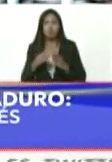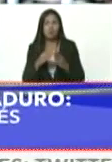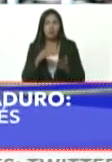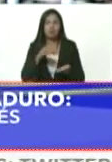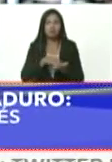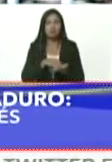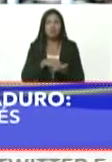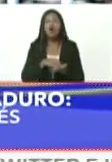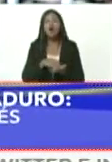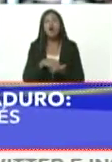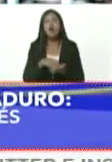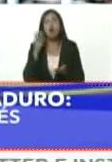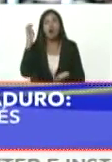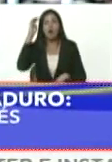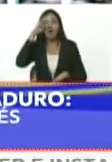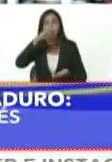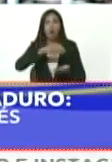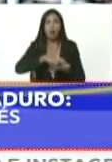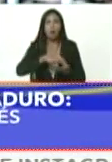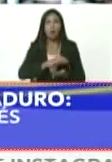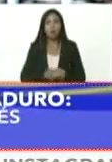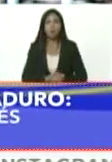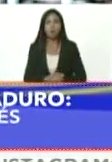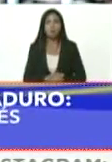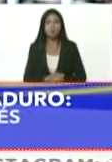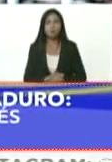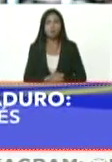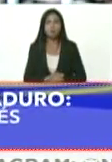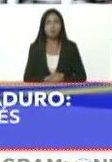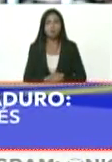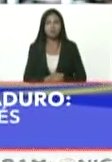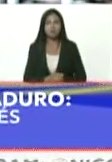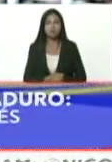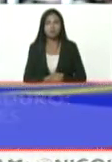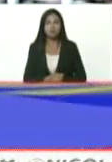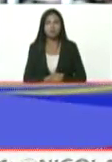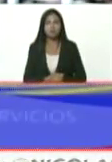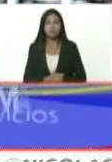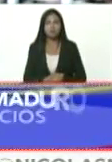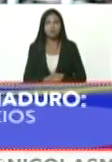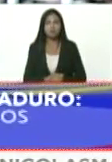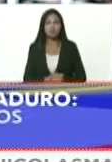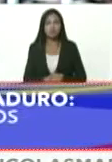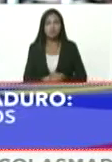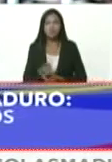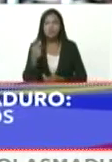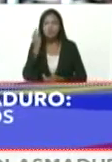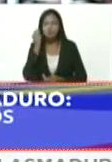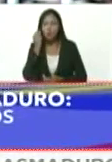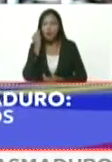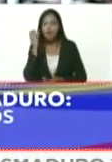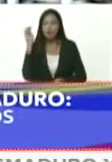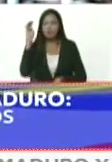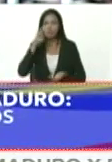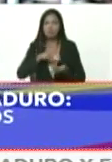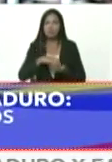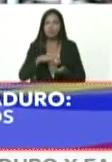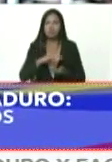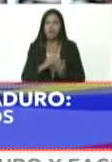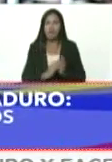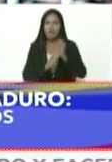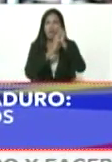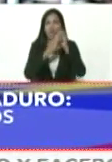Aragua, la compañera Texalia Milagro Vaquero Rojas.